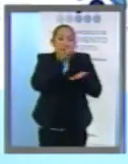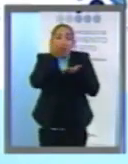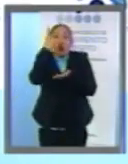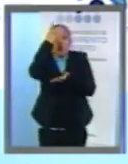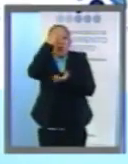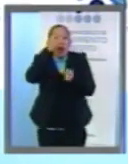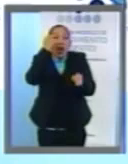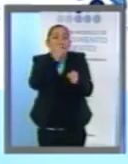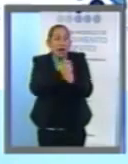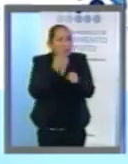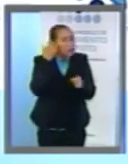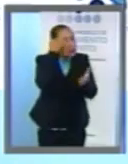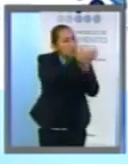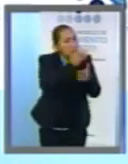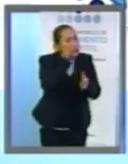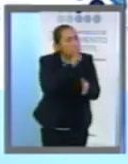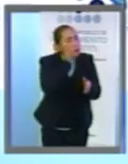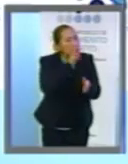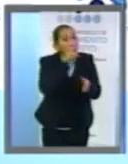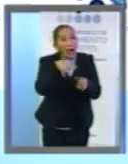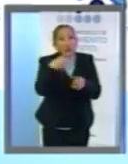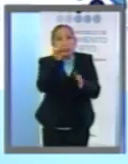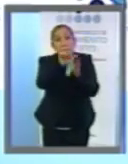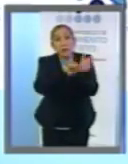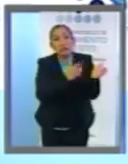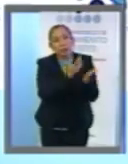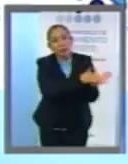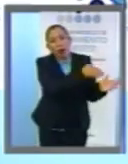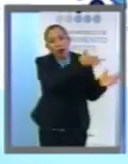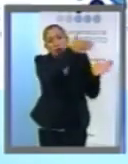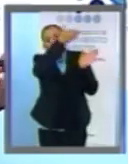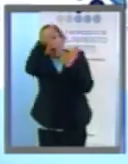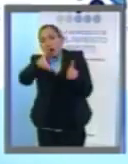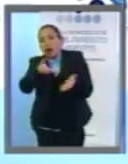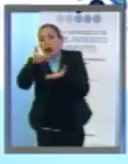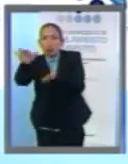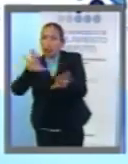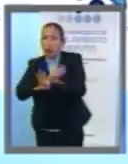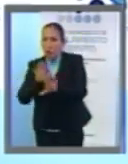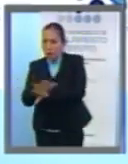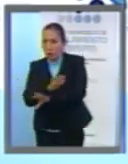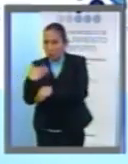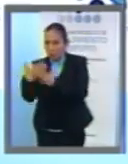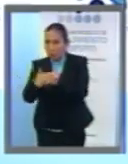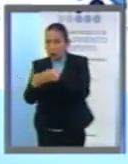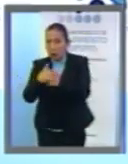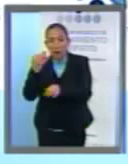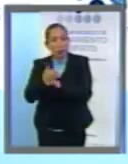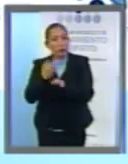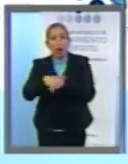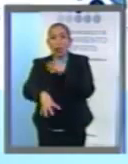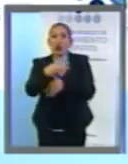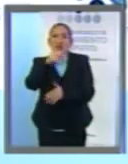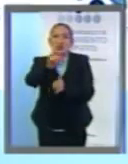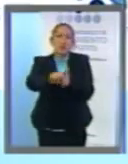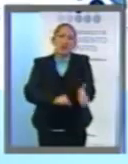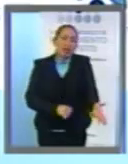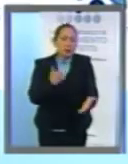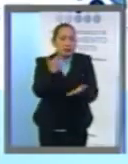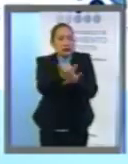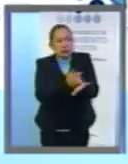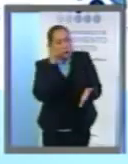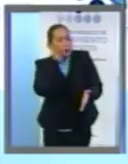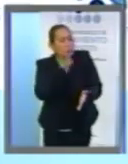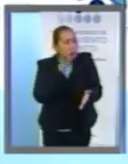después de ser un ejercicio, 14 meses. Esto se va a modificar ya, pero hasta ahora han sido 14 meses, después